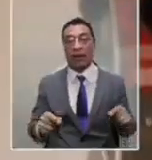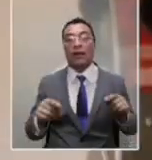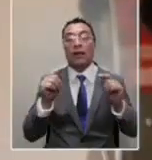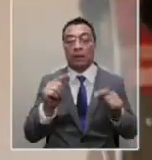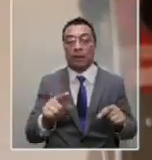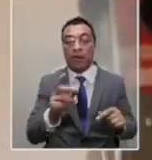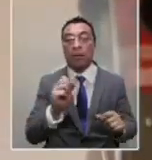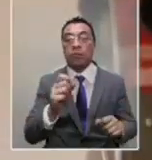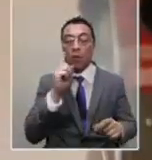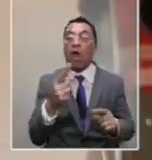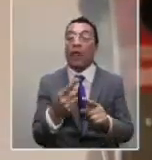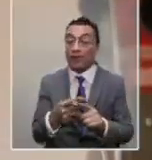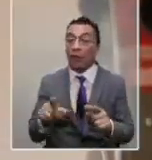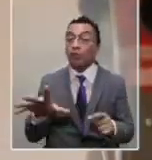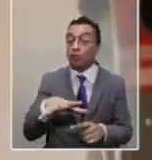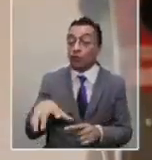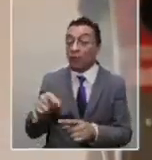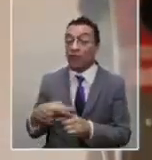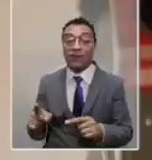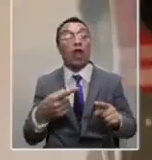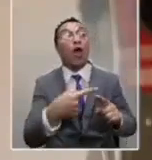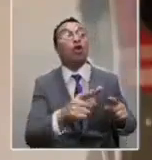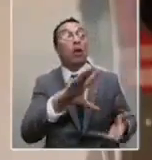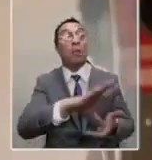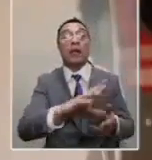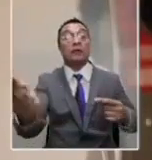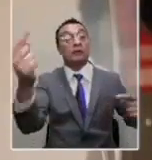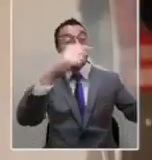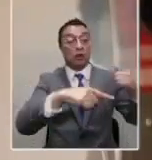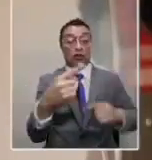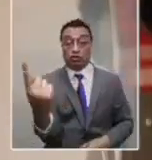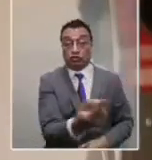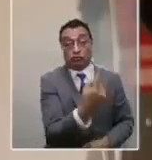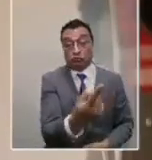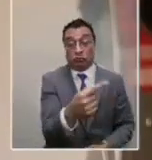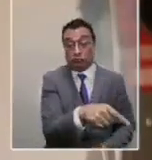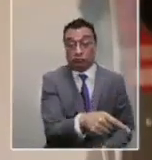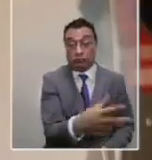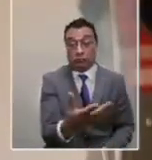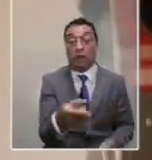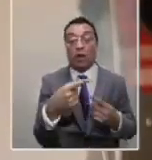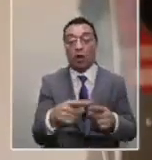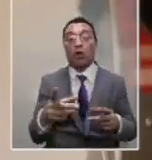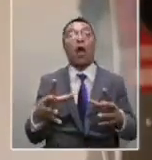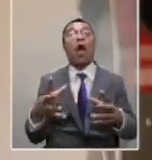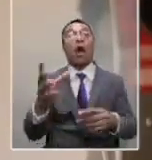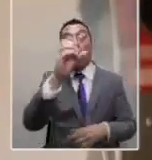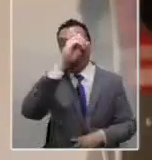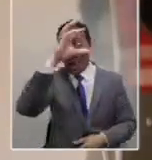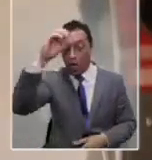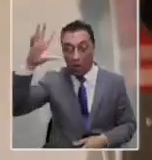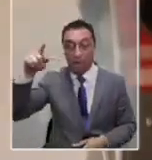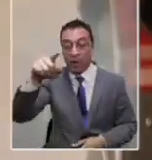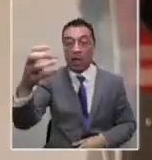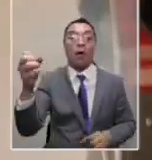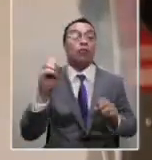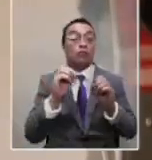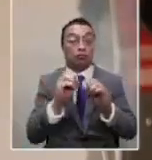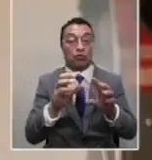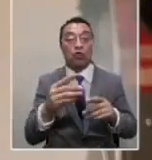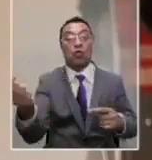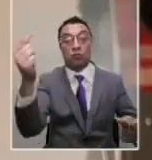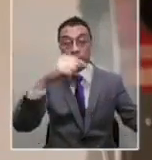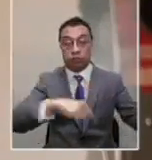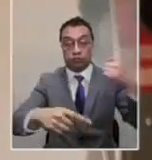situación, uno podría decir que un poco distinta del resto de los migrantes económicos y de muchos otros refugiados, como los colombianos, que son la